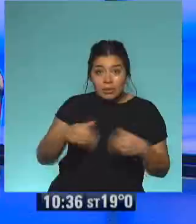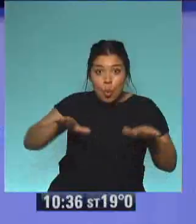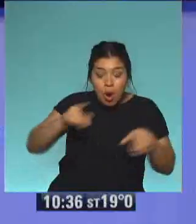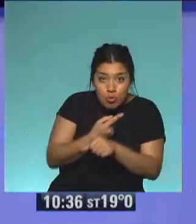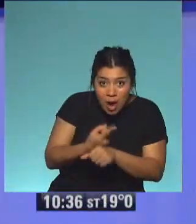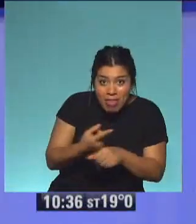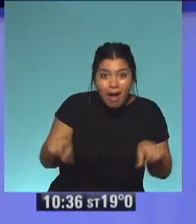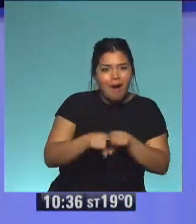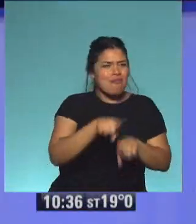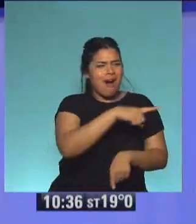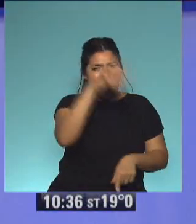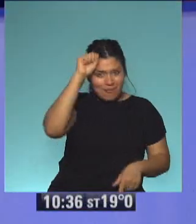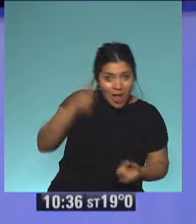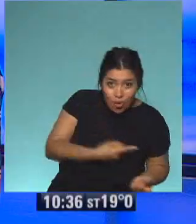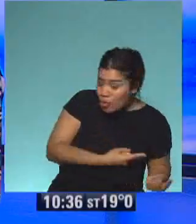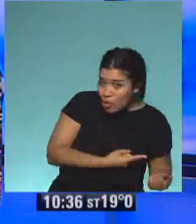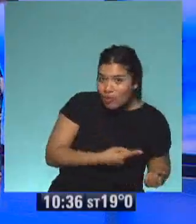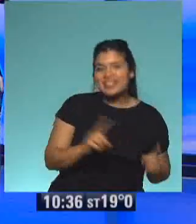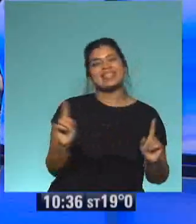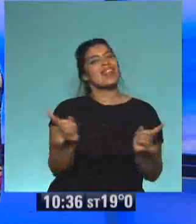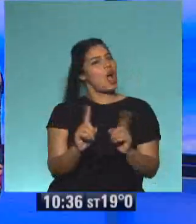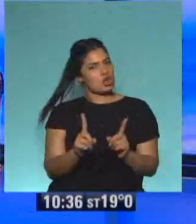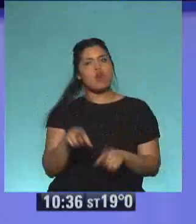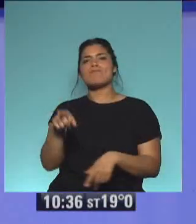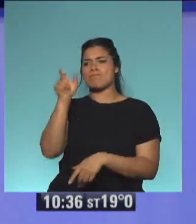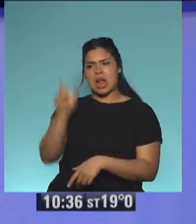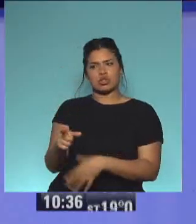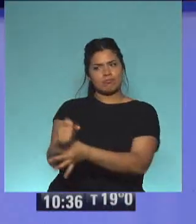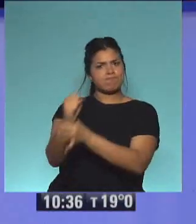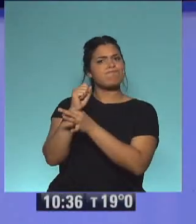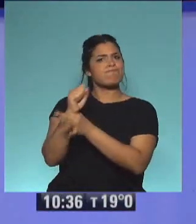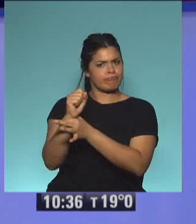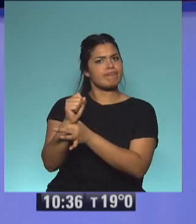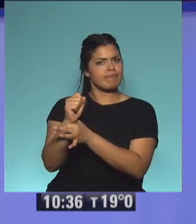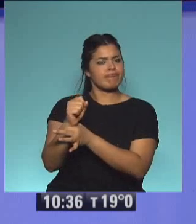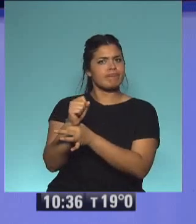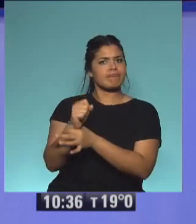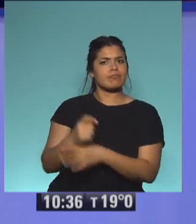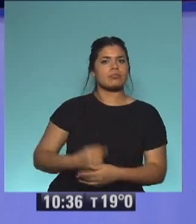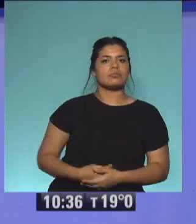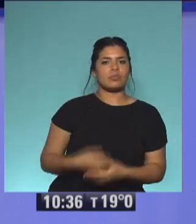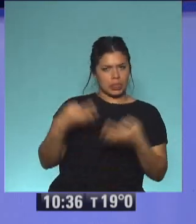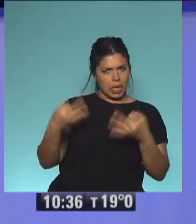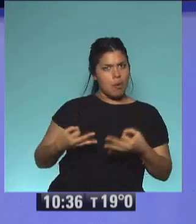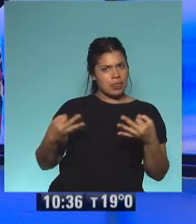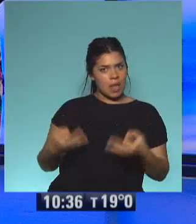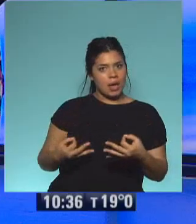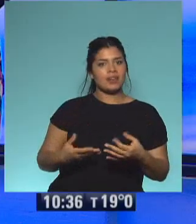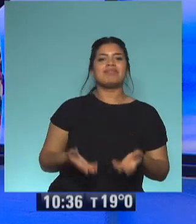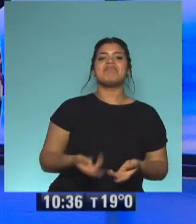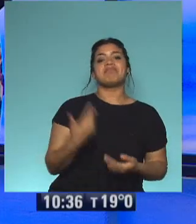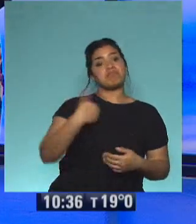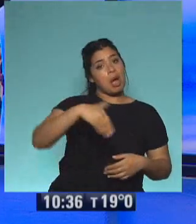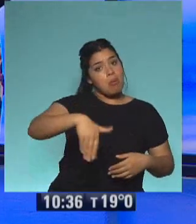No, era un personaje de la historia. Ah, un personaje de la historia. Por ahí, en muchos años, Emi es un personaje de la historia. Pues seguramente que sí. Sobre todo si